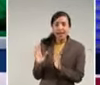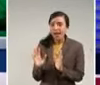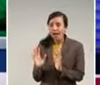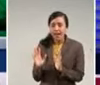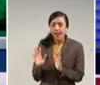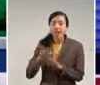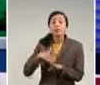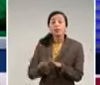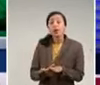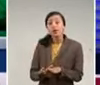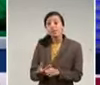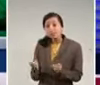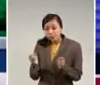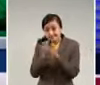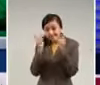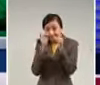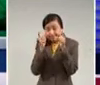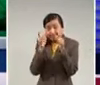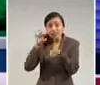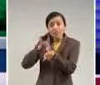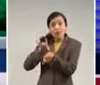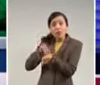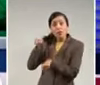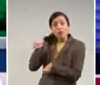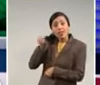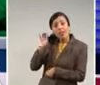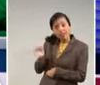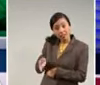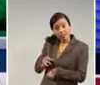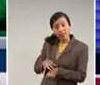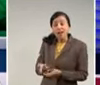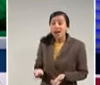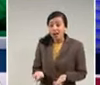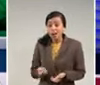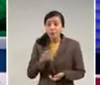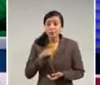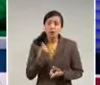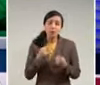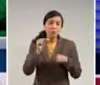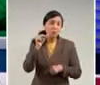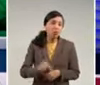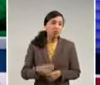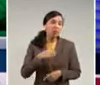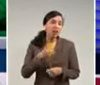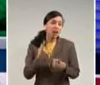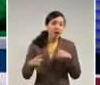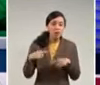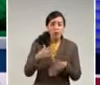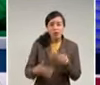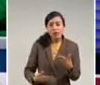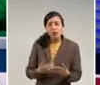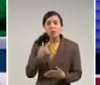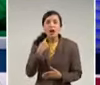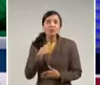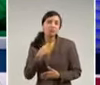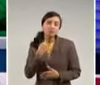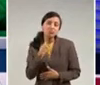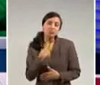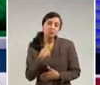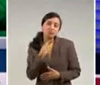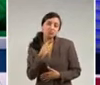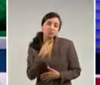casos, lo que presentó fue una faringitis, fundamentalmente como único